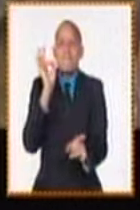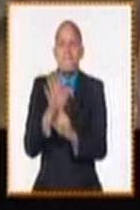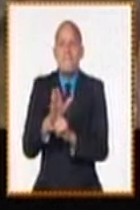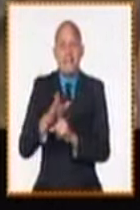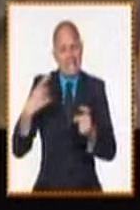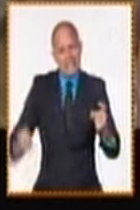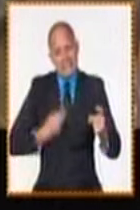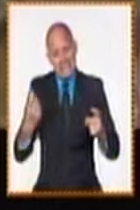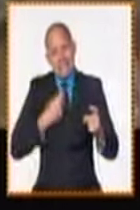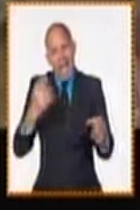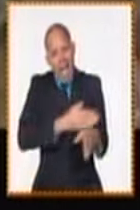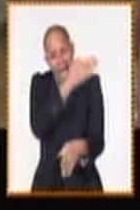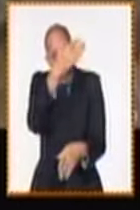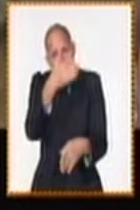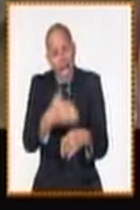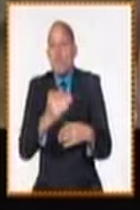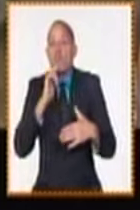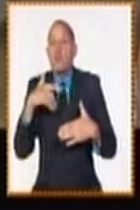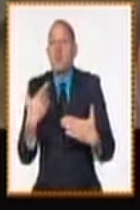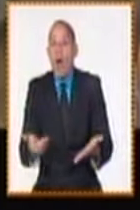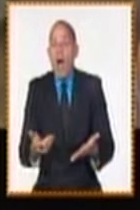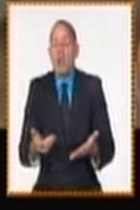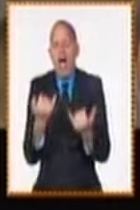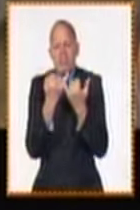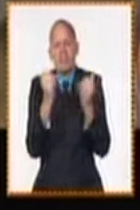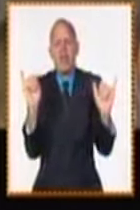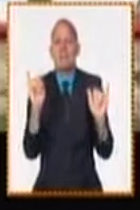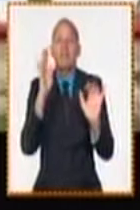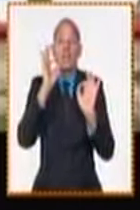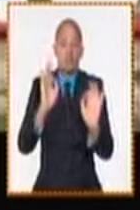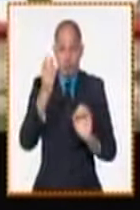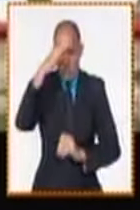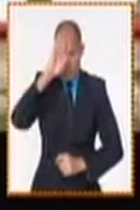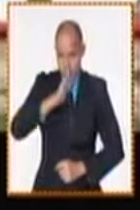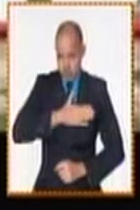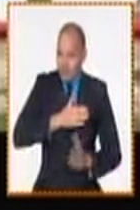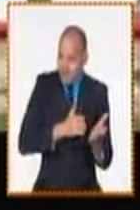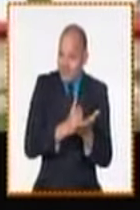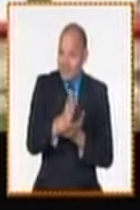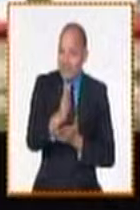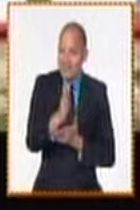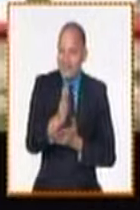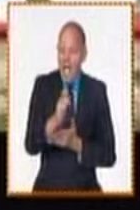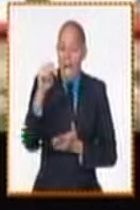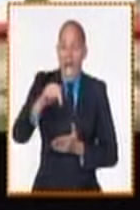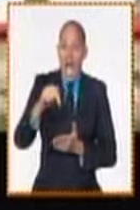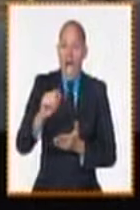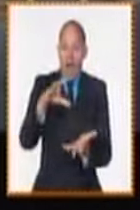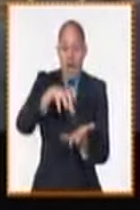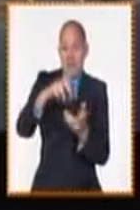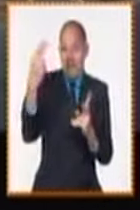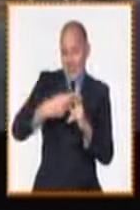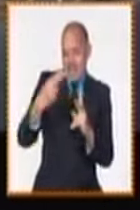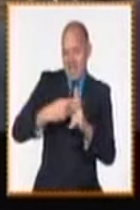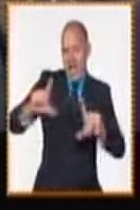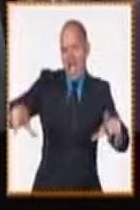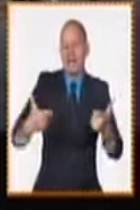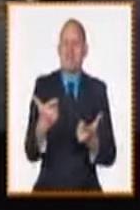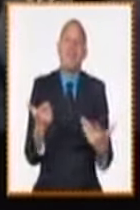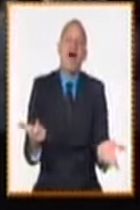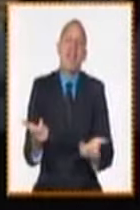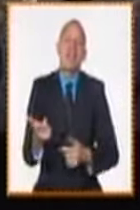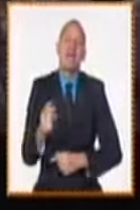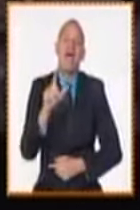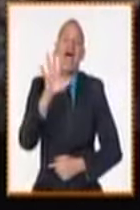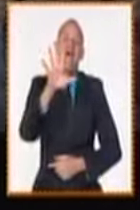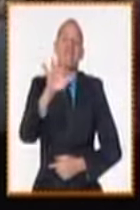lucharon por el ideal supremo que era la independencia de Cuba. Bayamo cumple 510 años y como novia recién